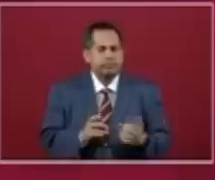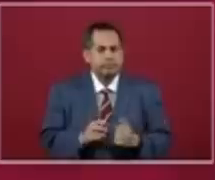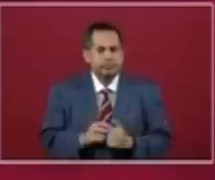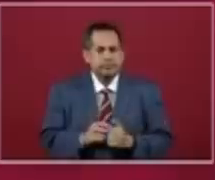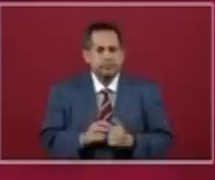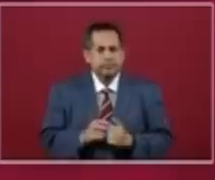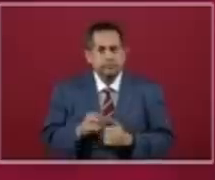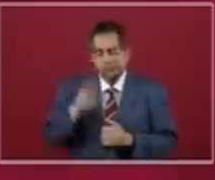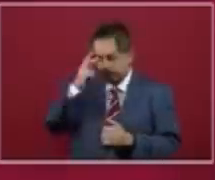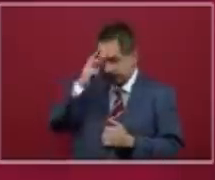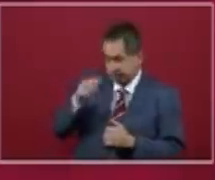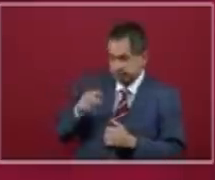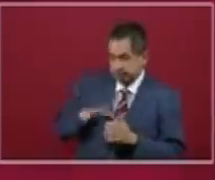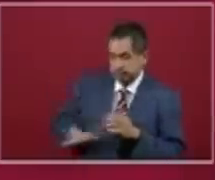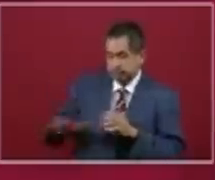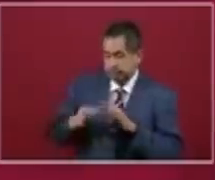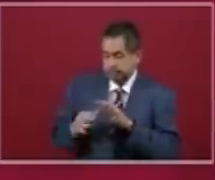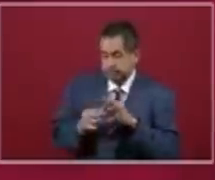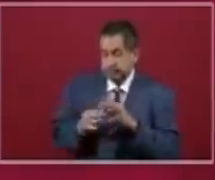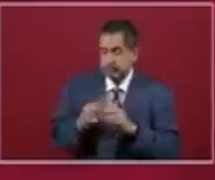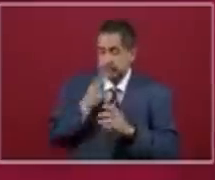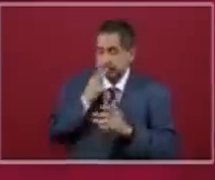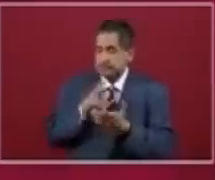los mexicanos en todo sentido.